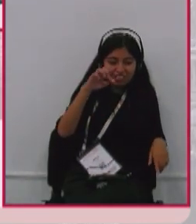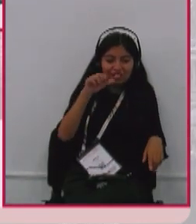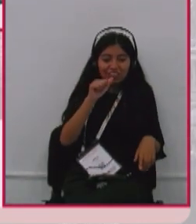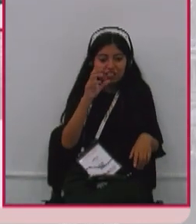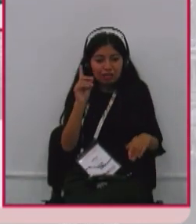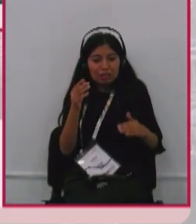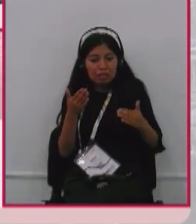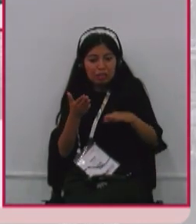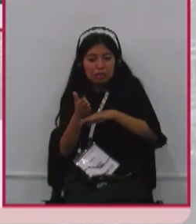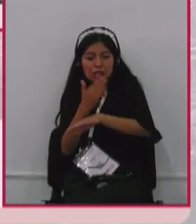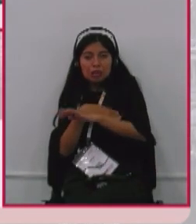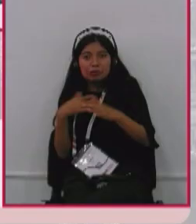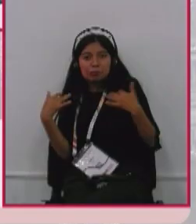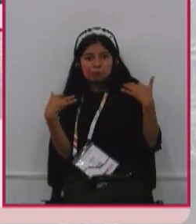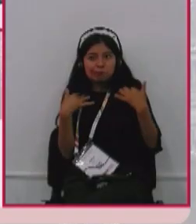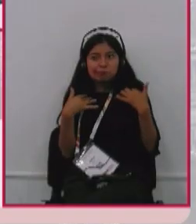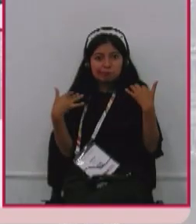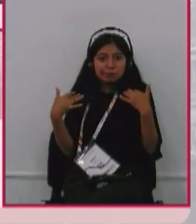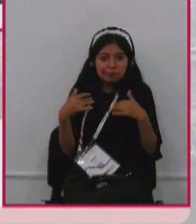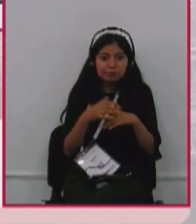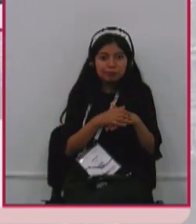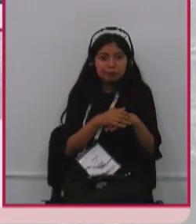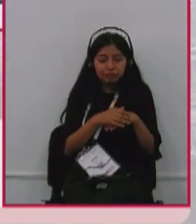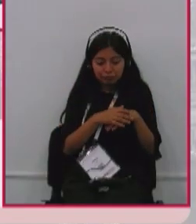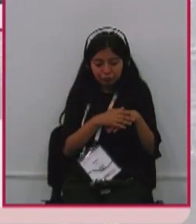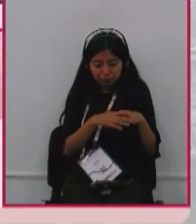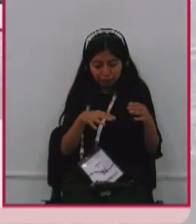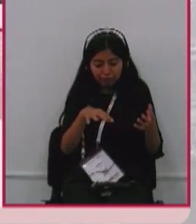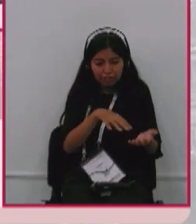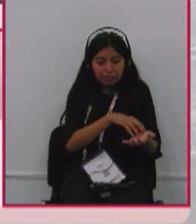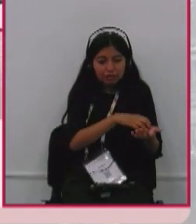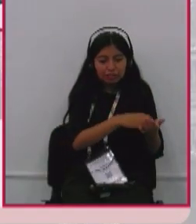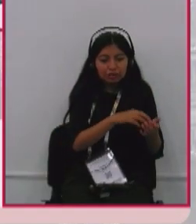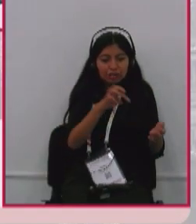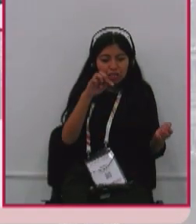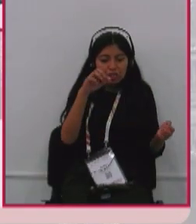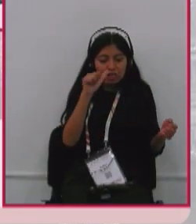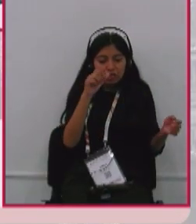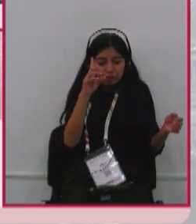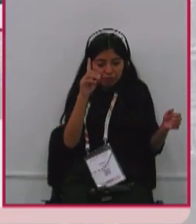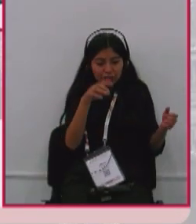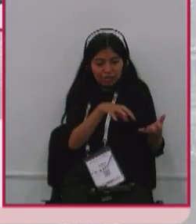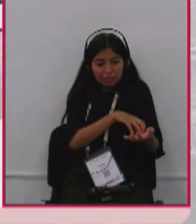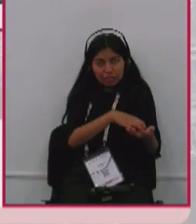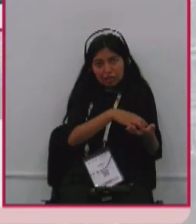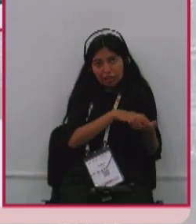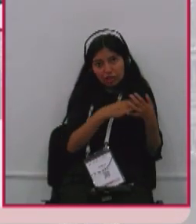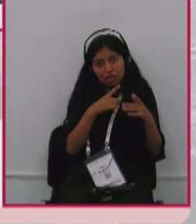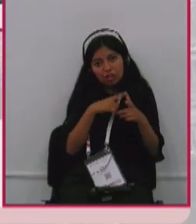de que podamos generar inestabilidad en el pad. Entonces,